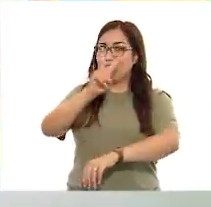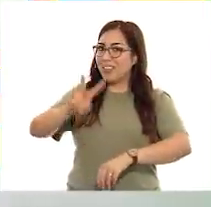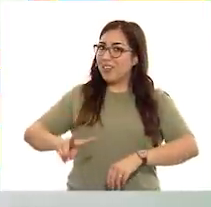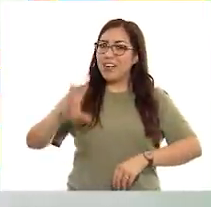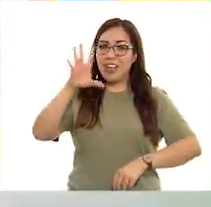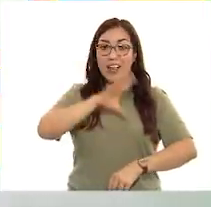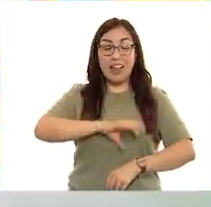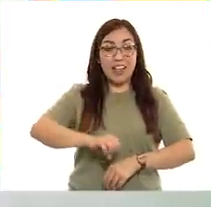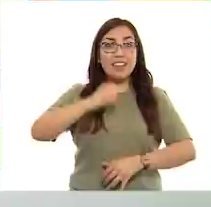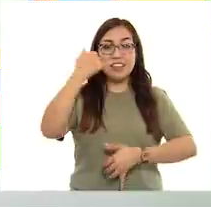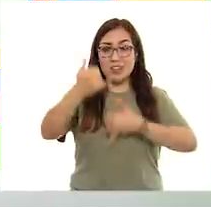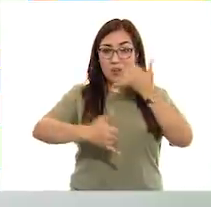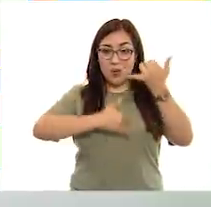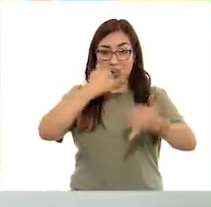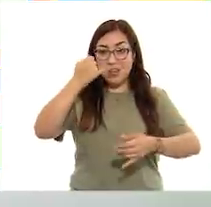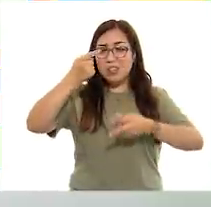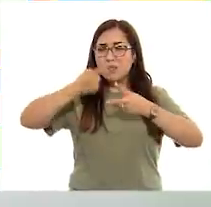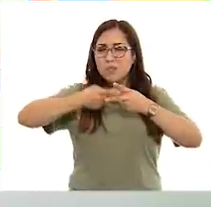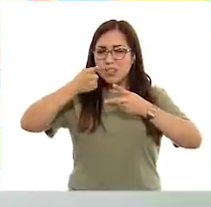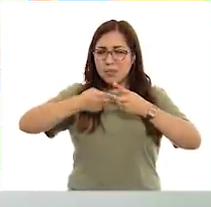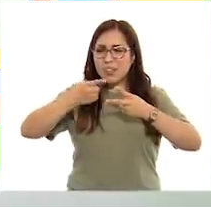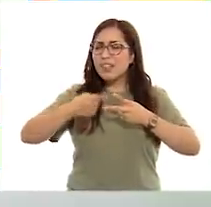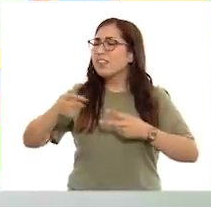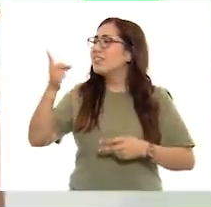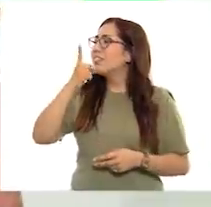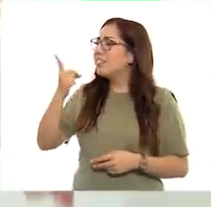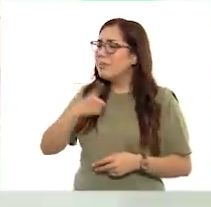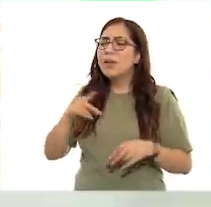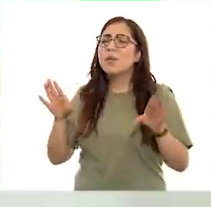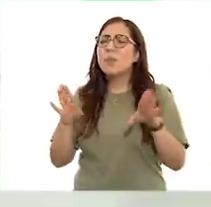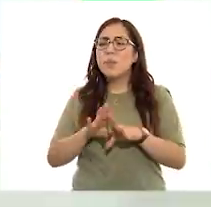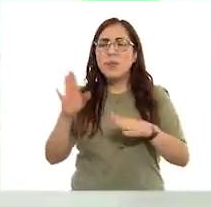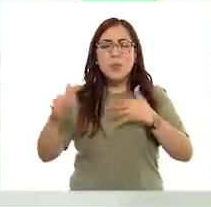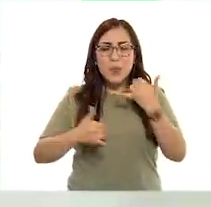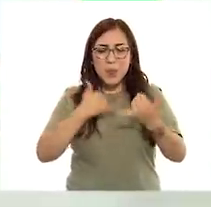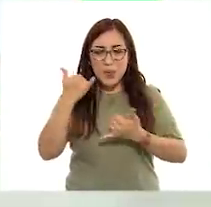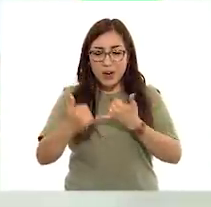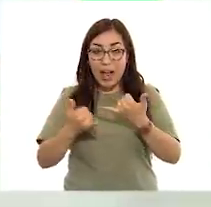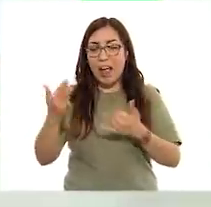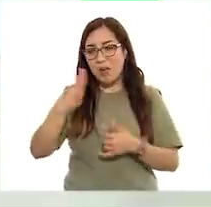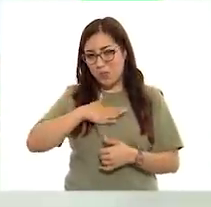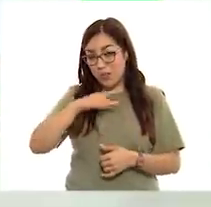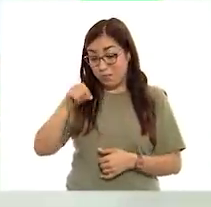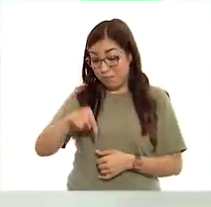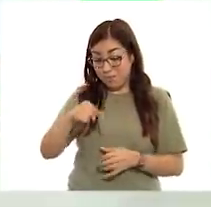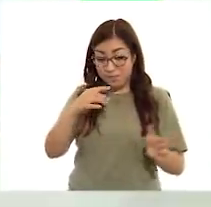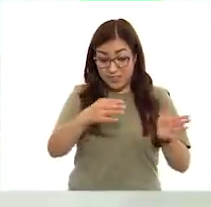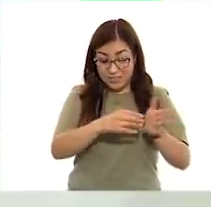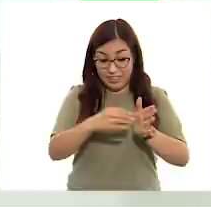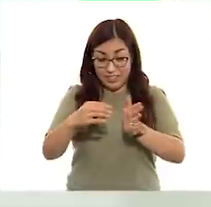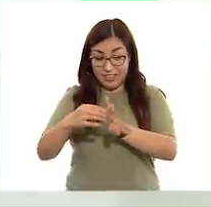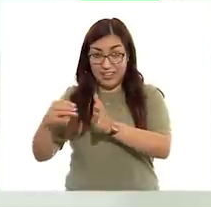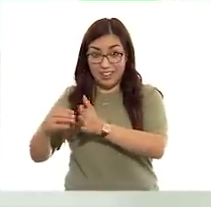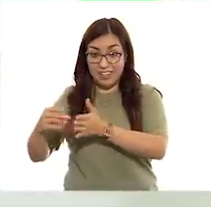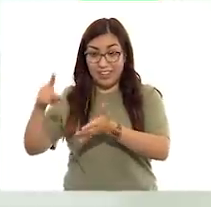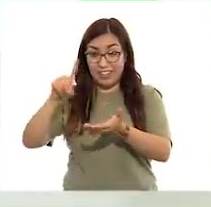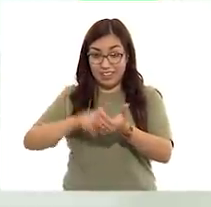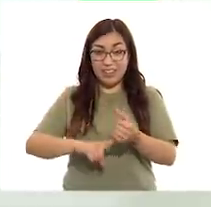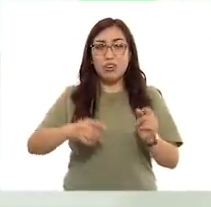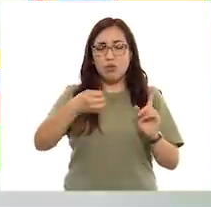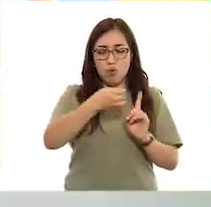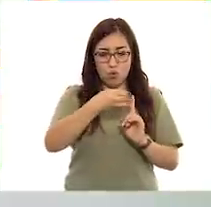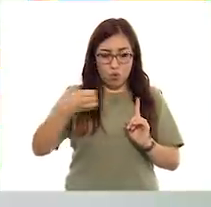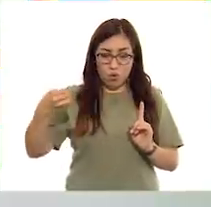de pensamiento matemático. Dinos cómo se juega. Bueno, en estas cajas tengo cuatro colecciones con diferentes